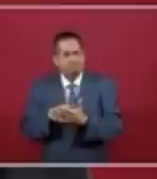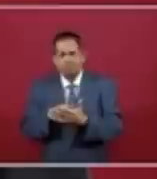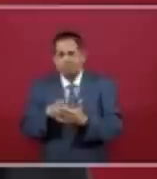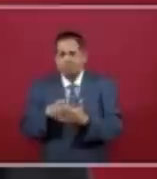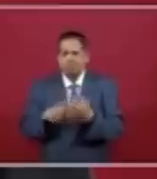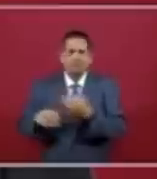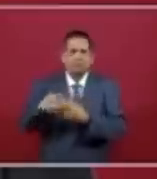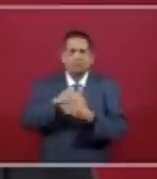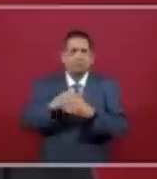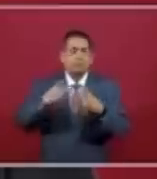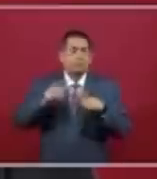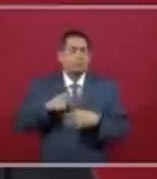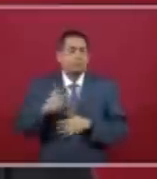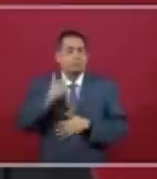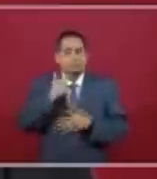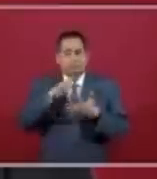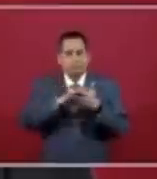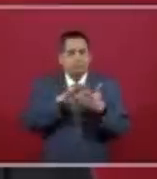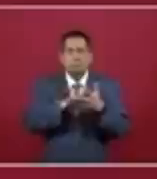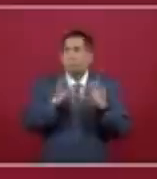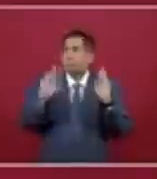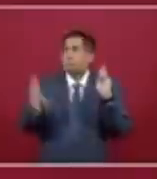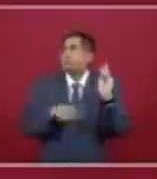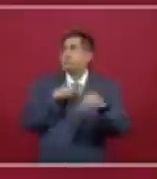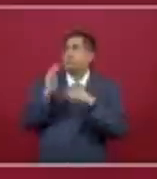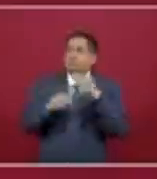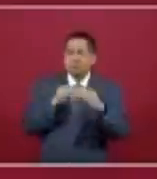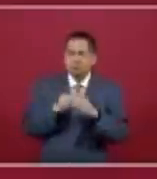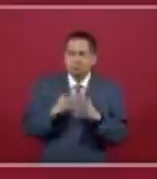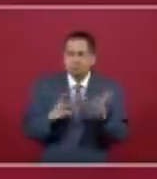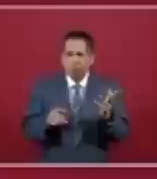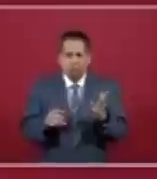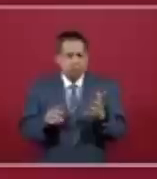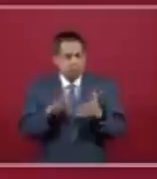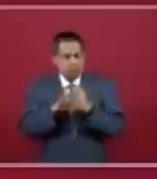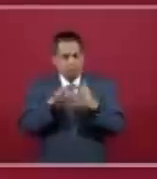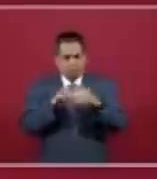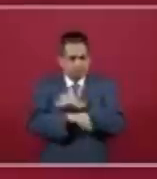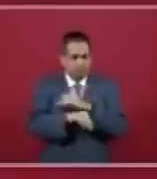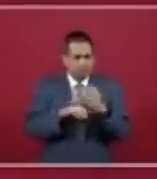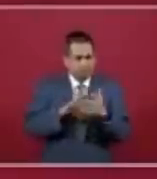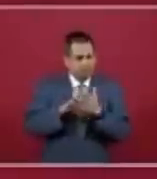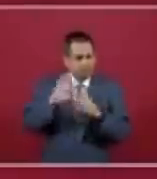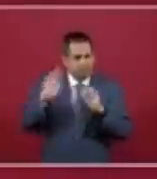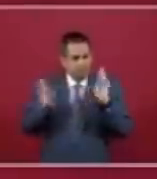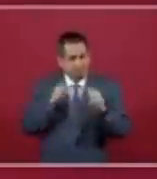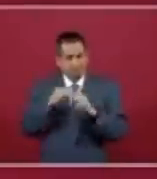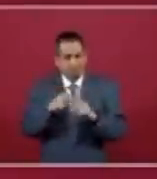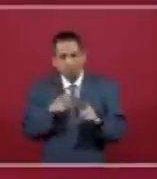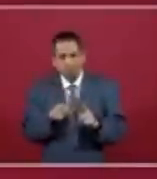todos los presos del mundo y a dos presos